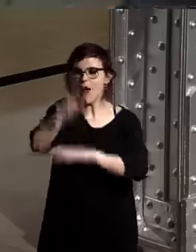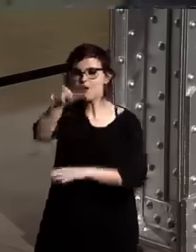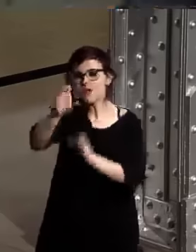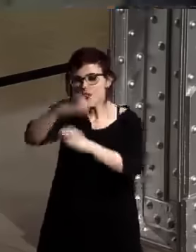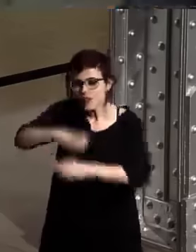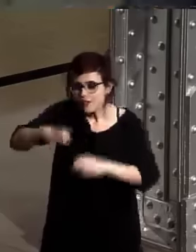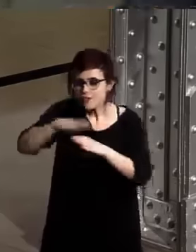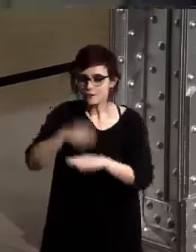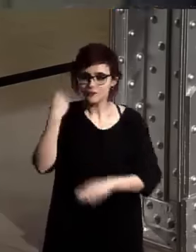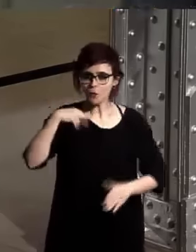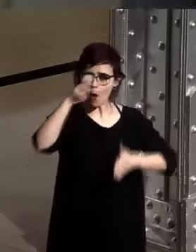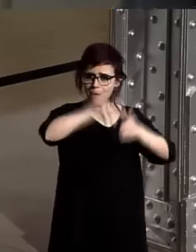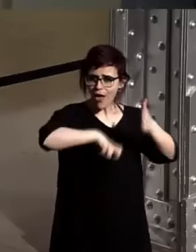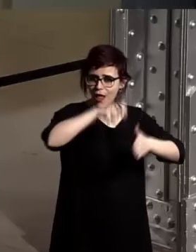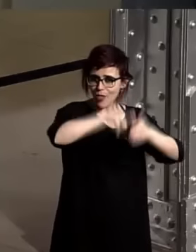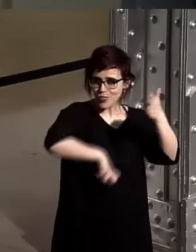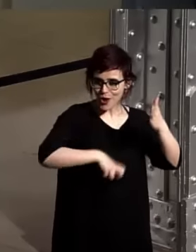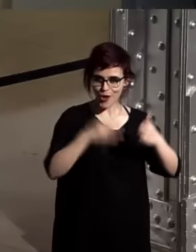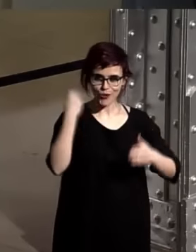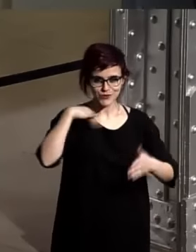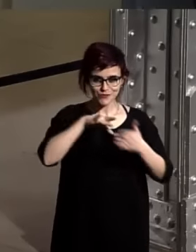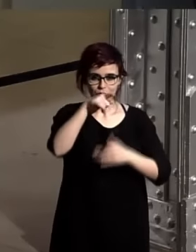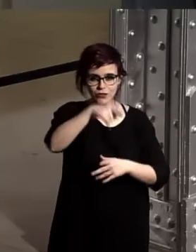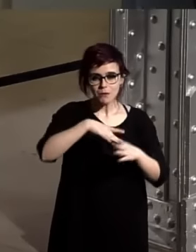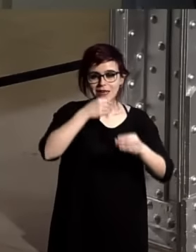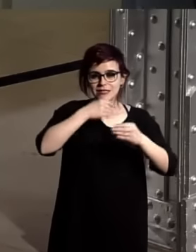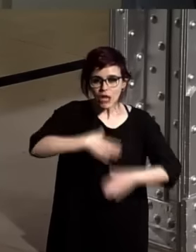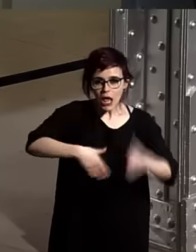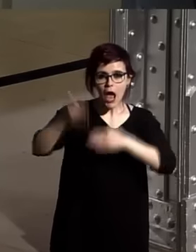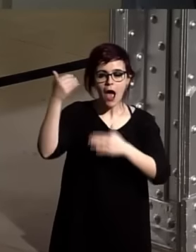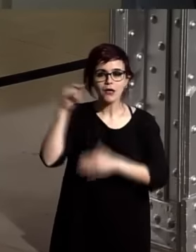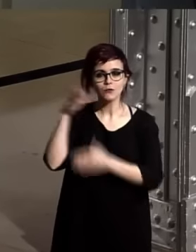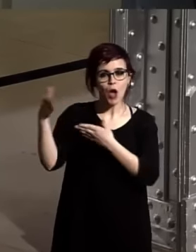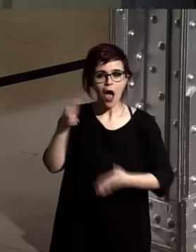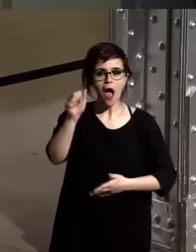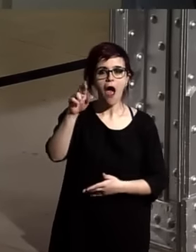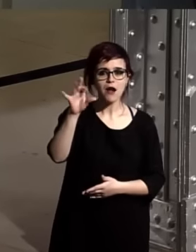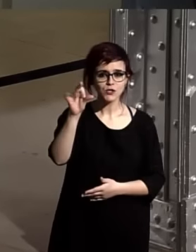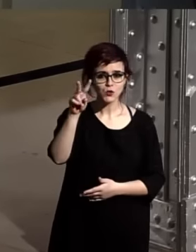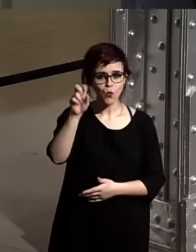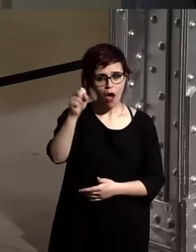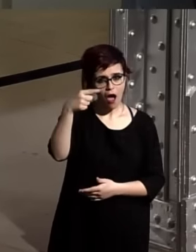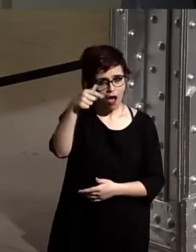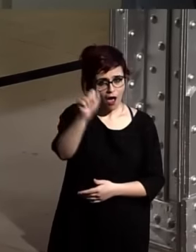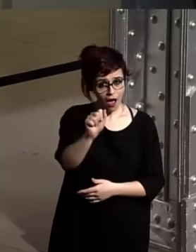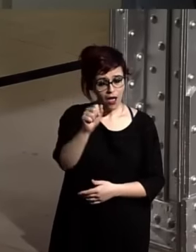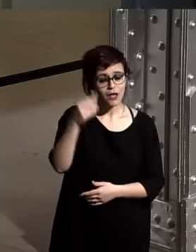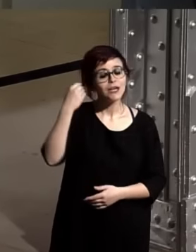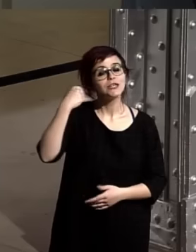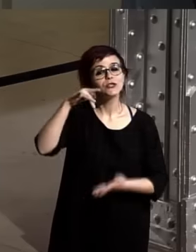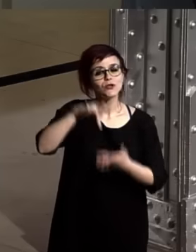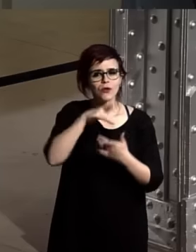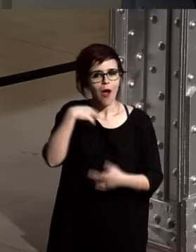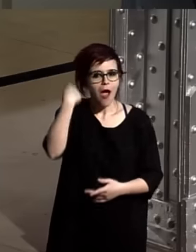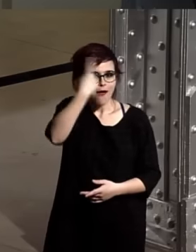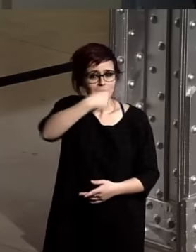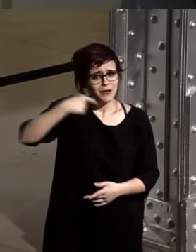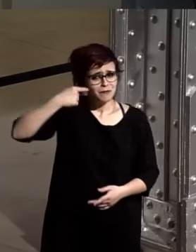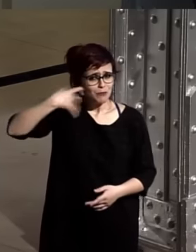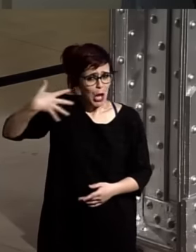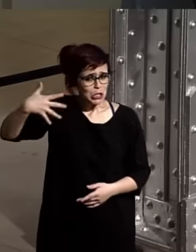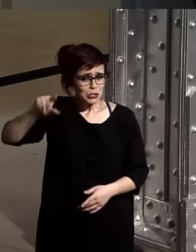paleontólogo ese que husmea en el pasado es Juan Luis arsuaga una de las caras más conocidas más